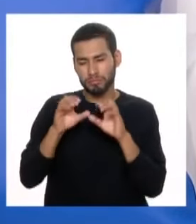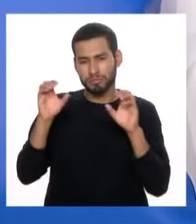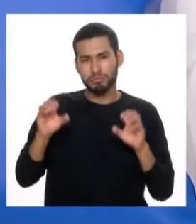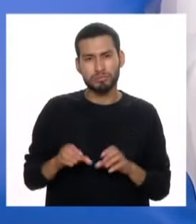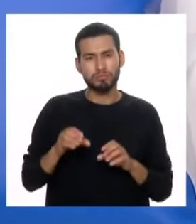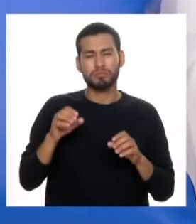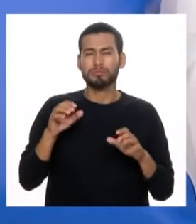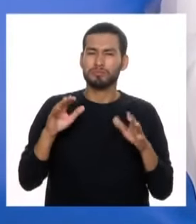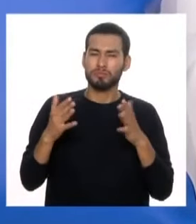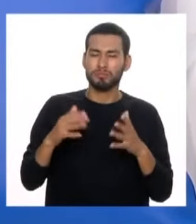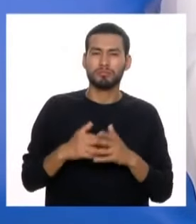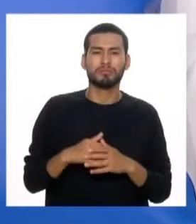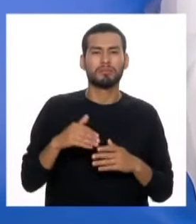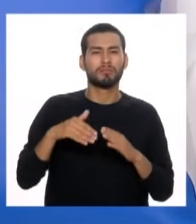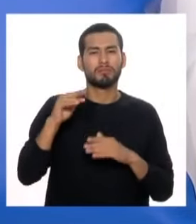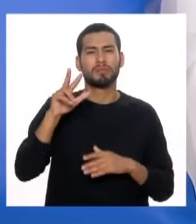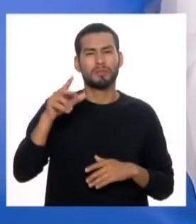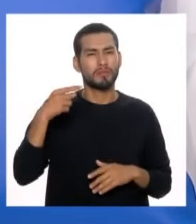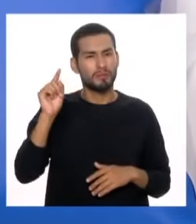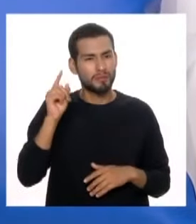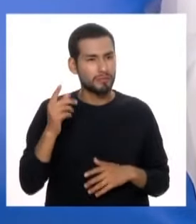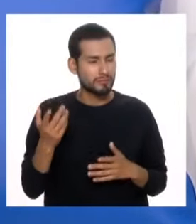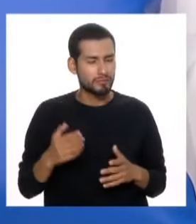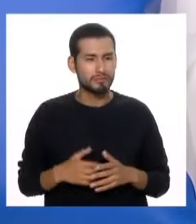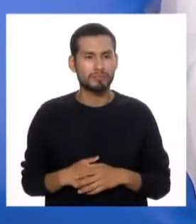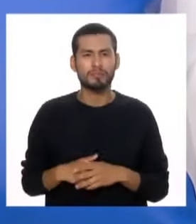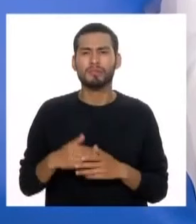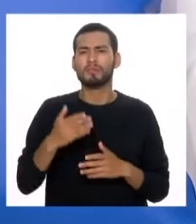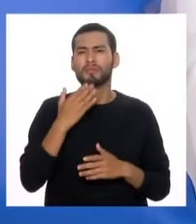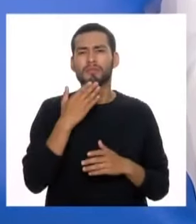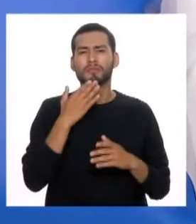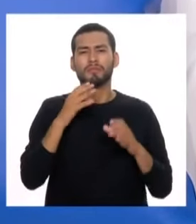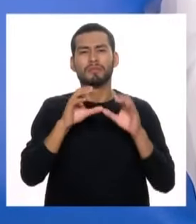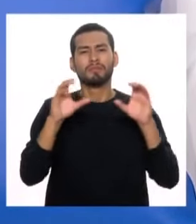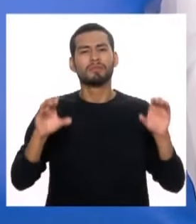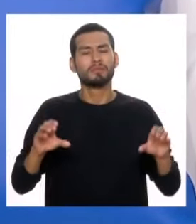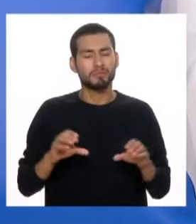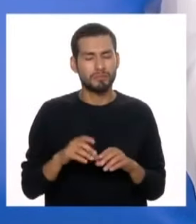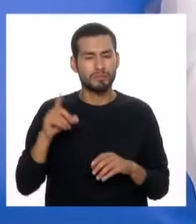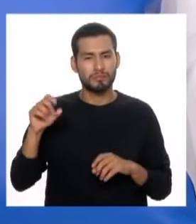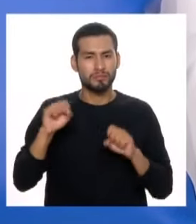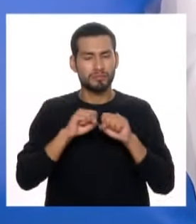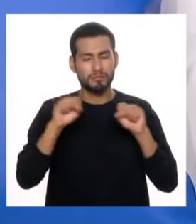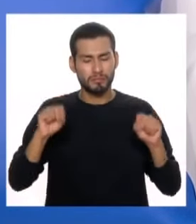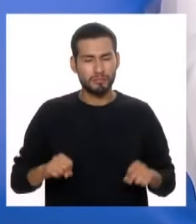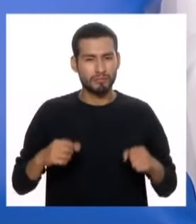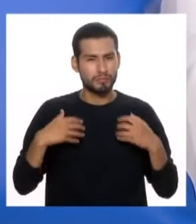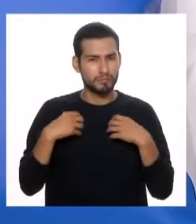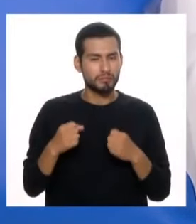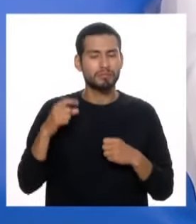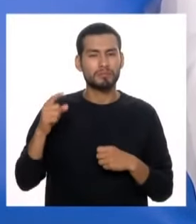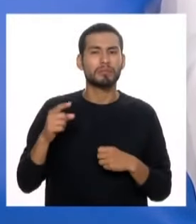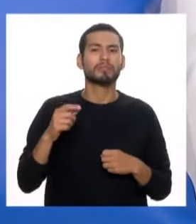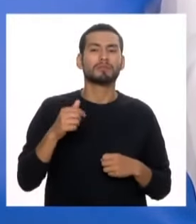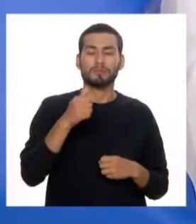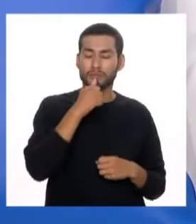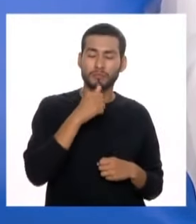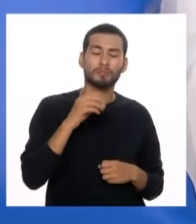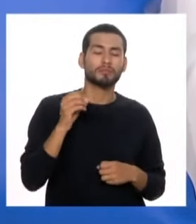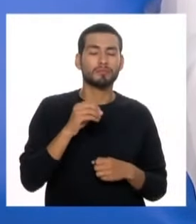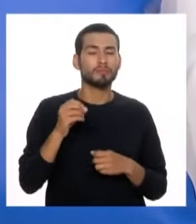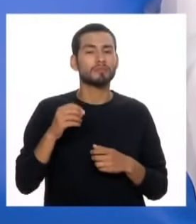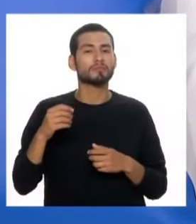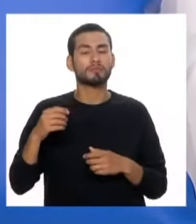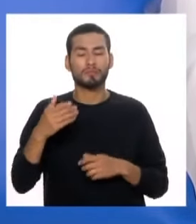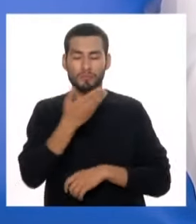un estimado de más de 3 millones. ¿Quién certifica? El sistema de salud, tanto público y privado, a